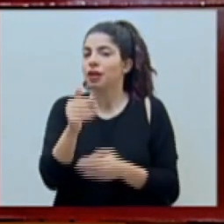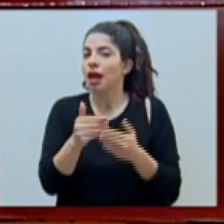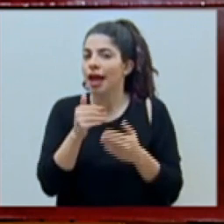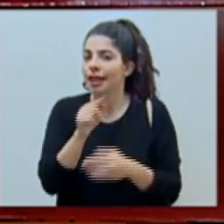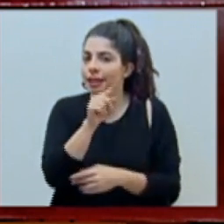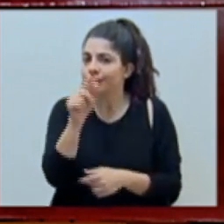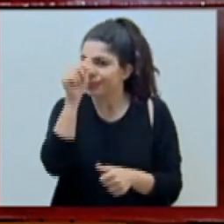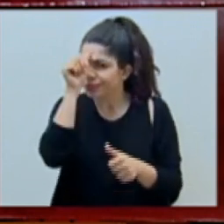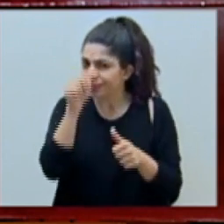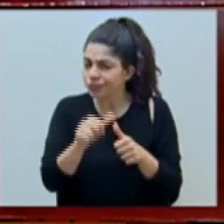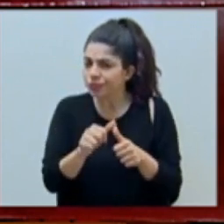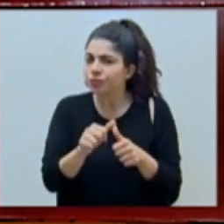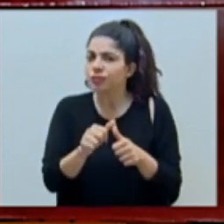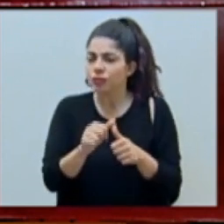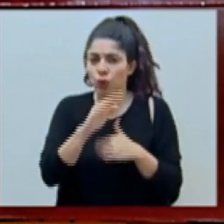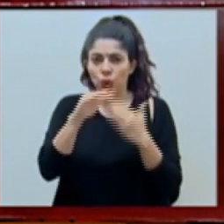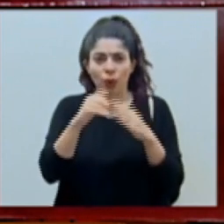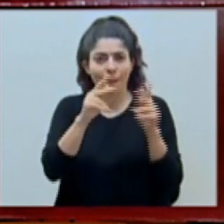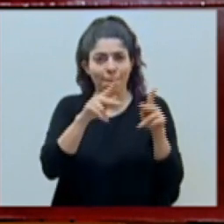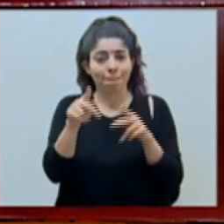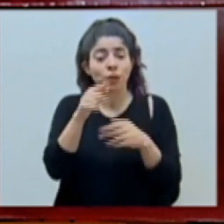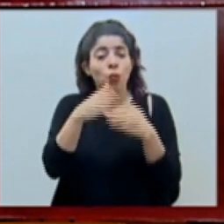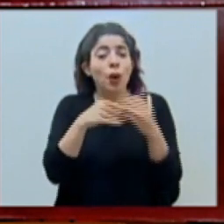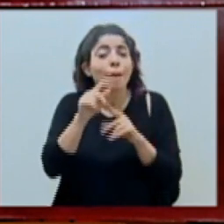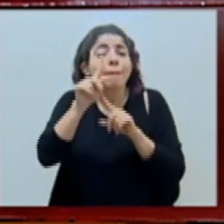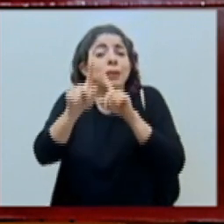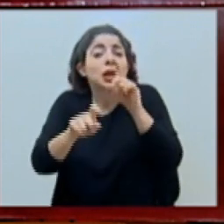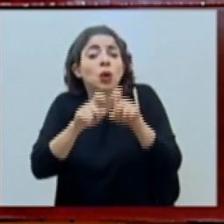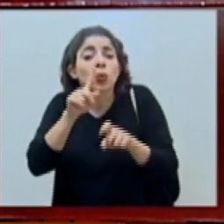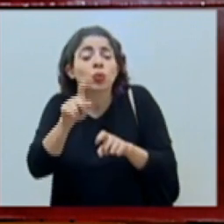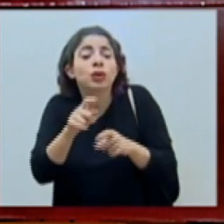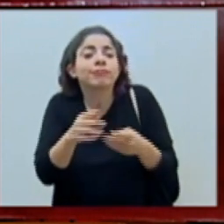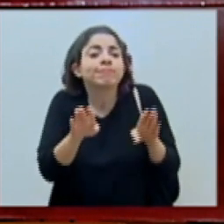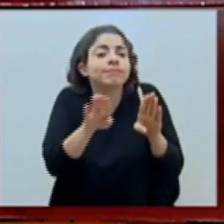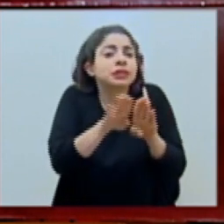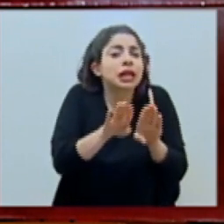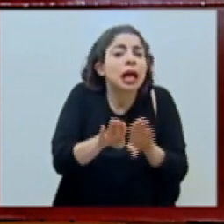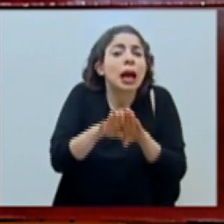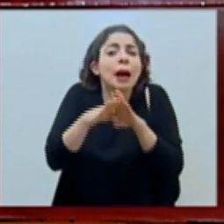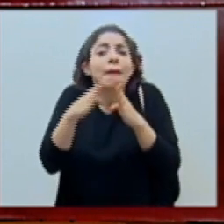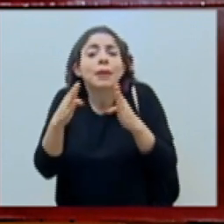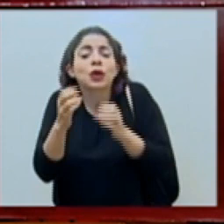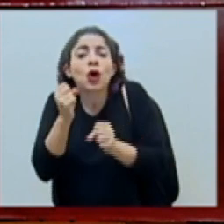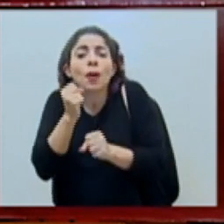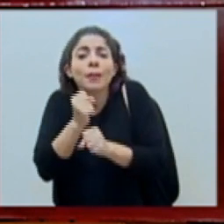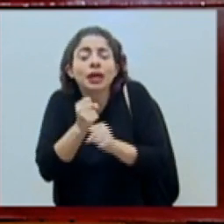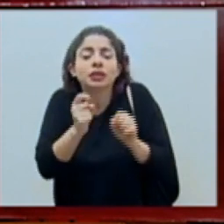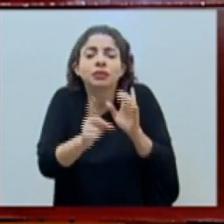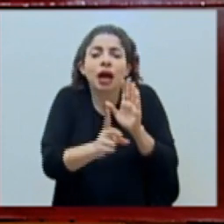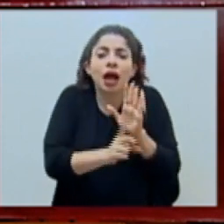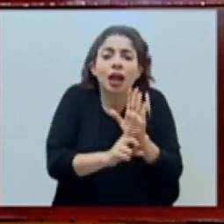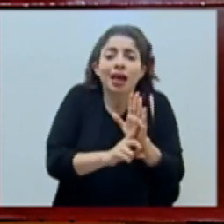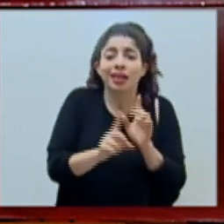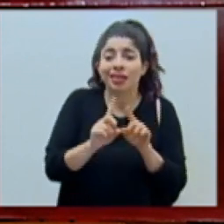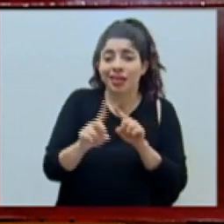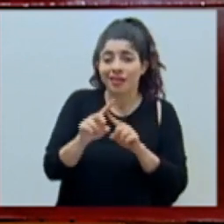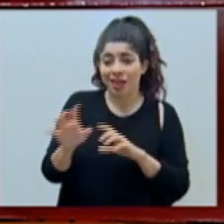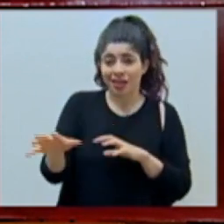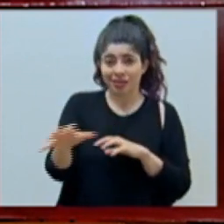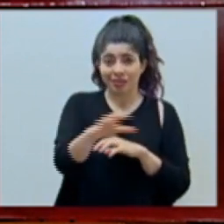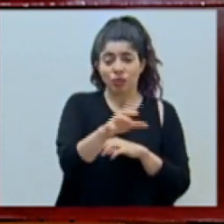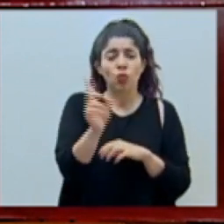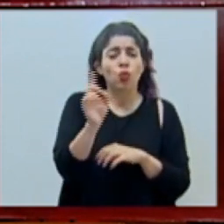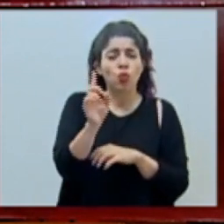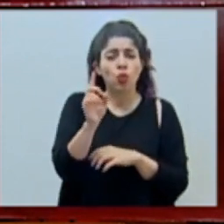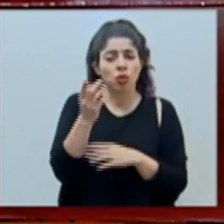antes recordarles a la población que para consultar las medidas de cierre, apertura, operación, alertas en los distintos cantones